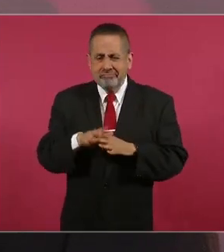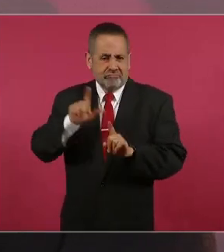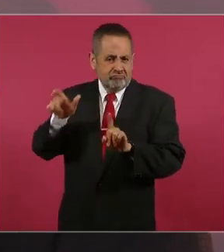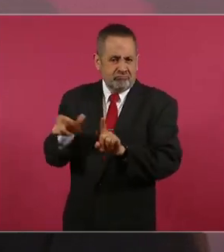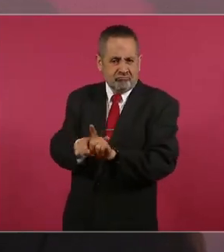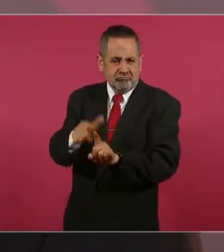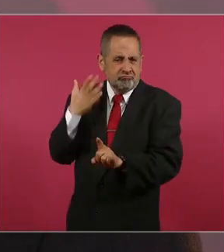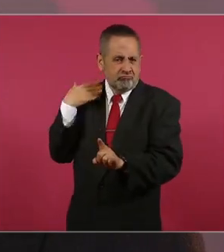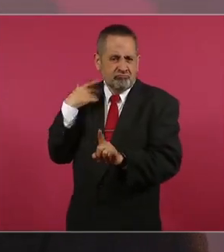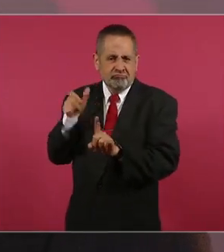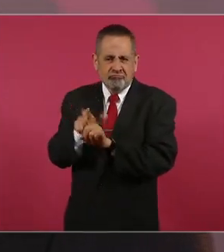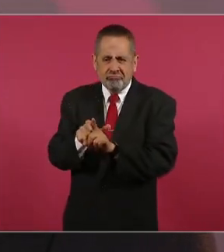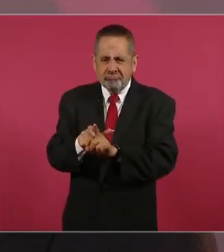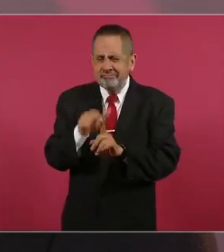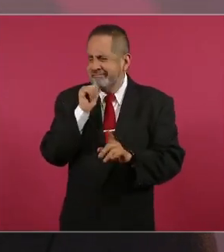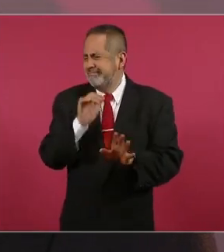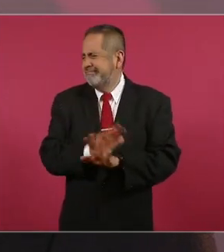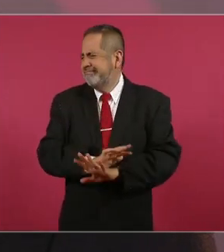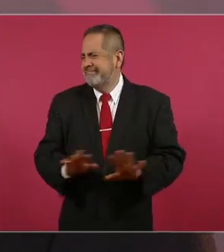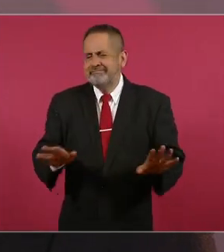la gente.